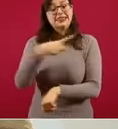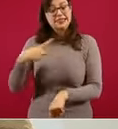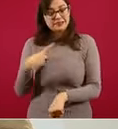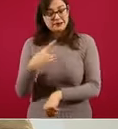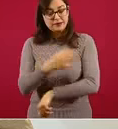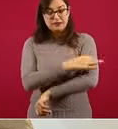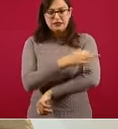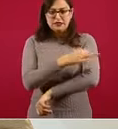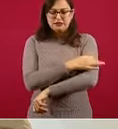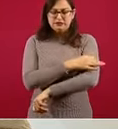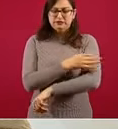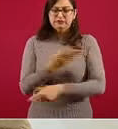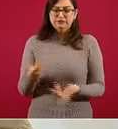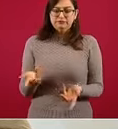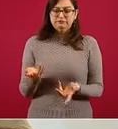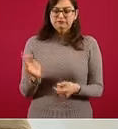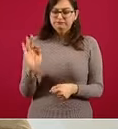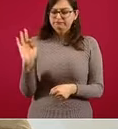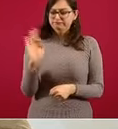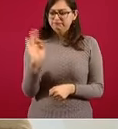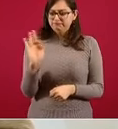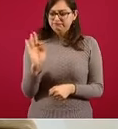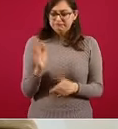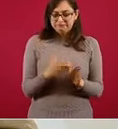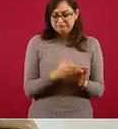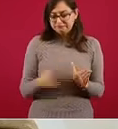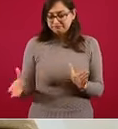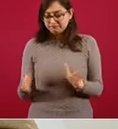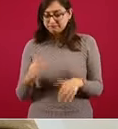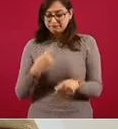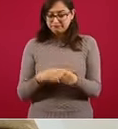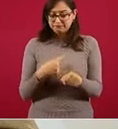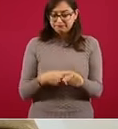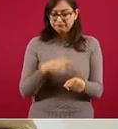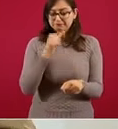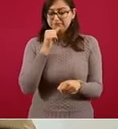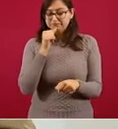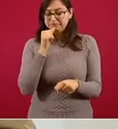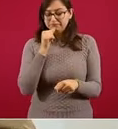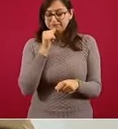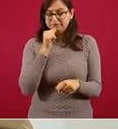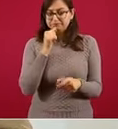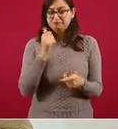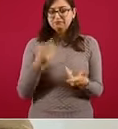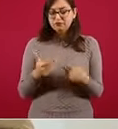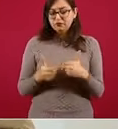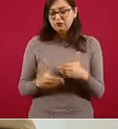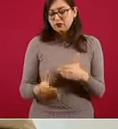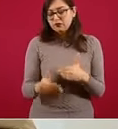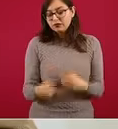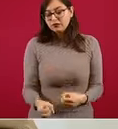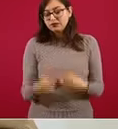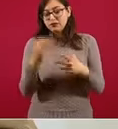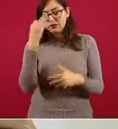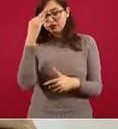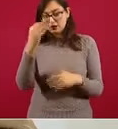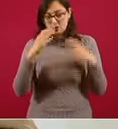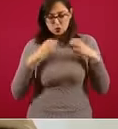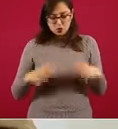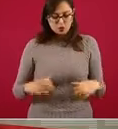no en el momento de la infección, pero como no sabemos y todavía ha sido muy incierto el componente de qué tanto dura la